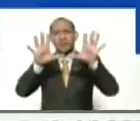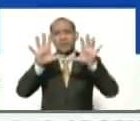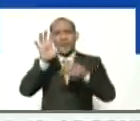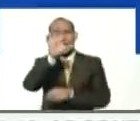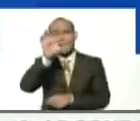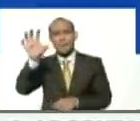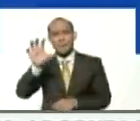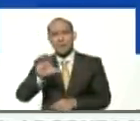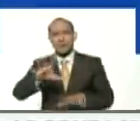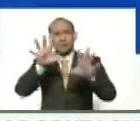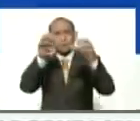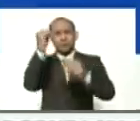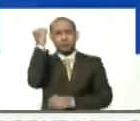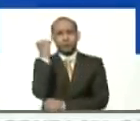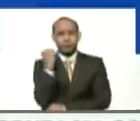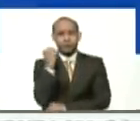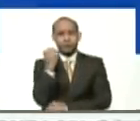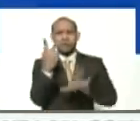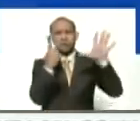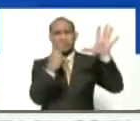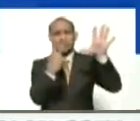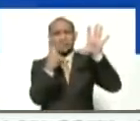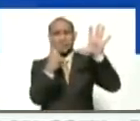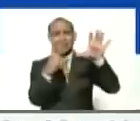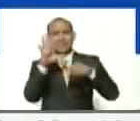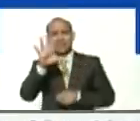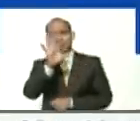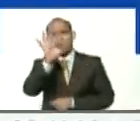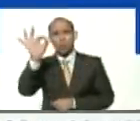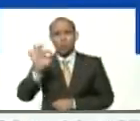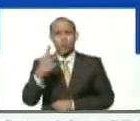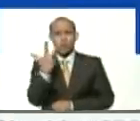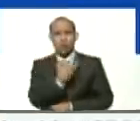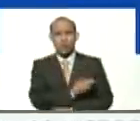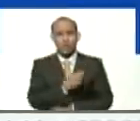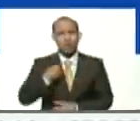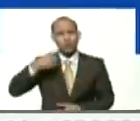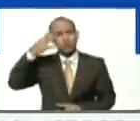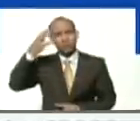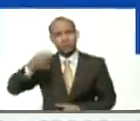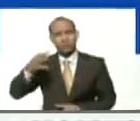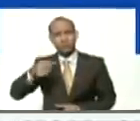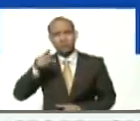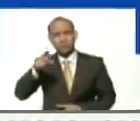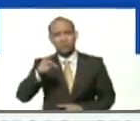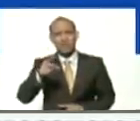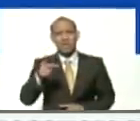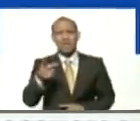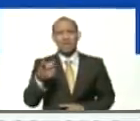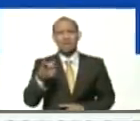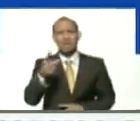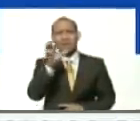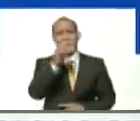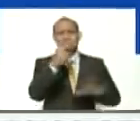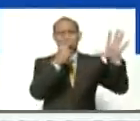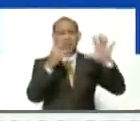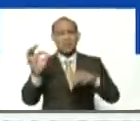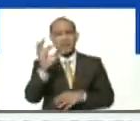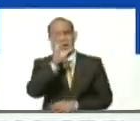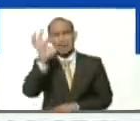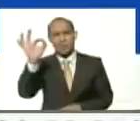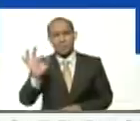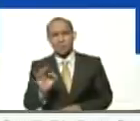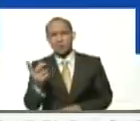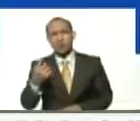el 75 por ciento de la vacuna creo que esta cifra es tímida porque nosotros conocemos que más del 80 por ciento